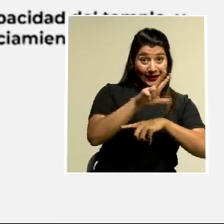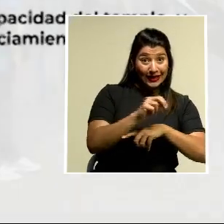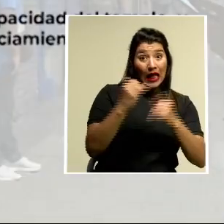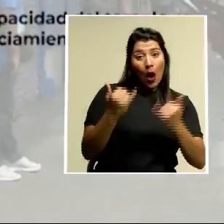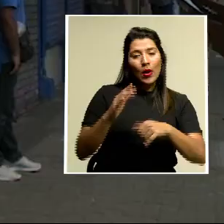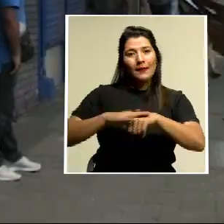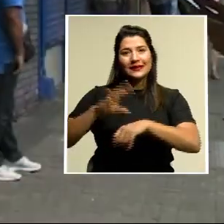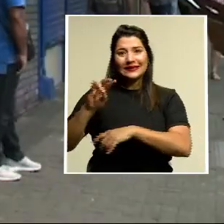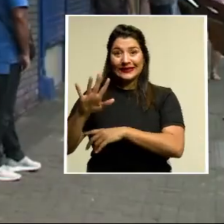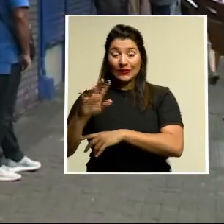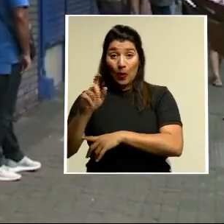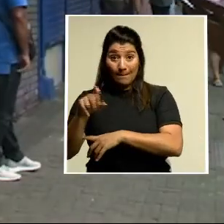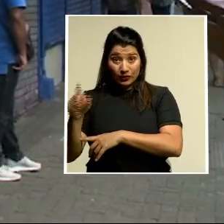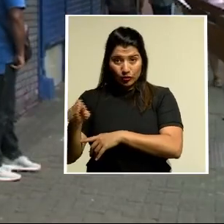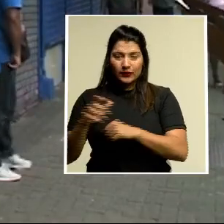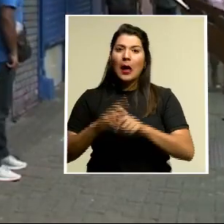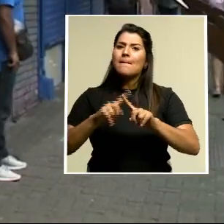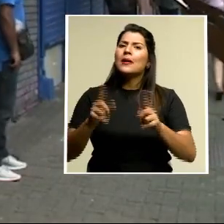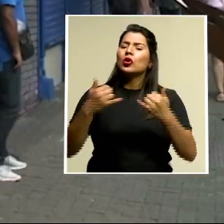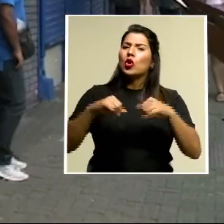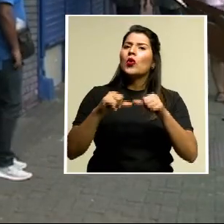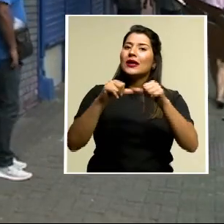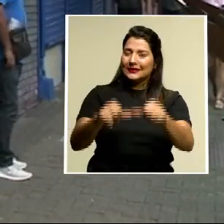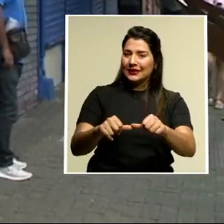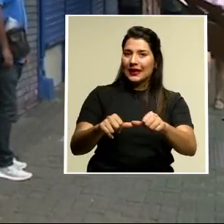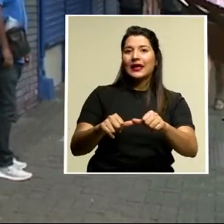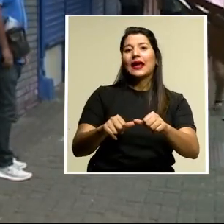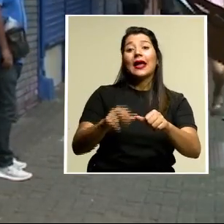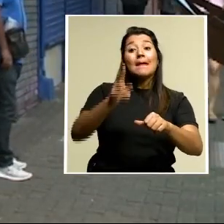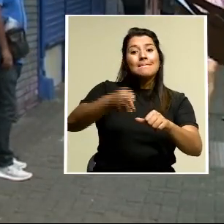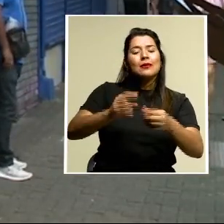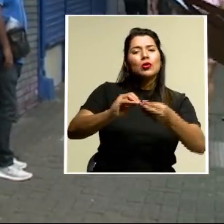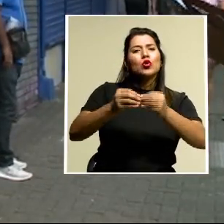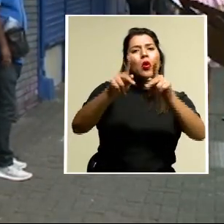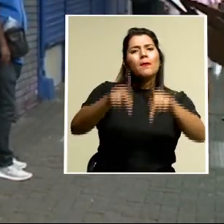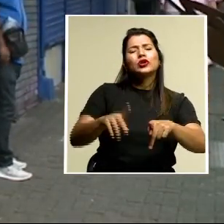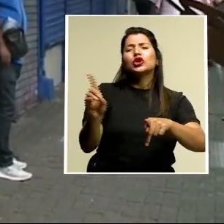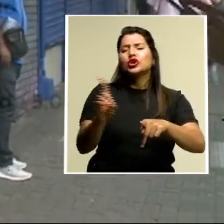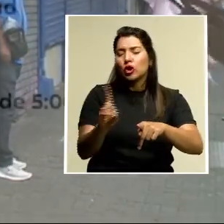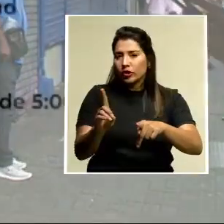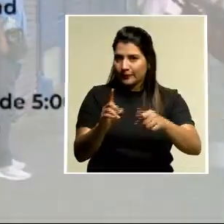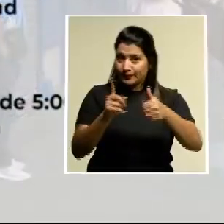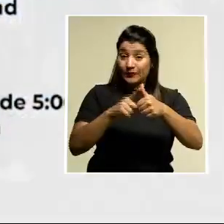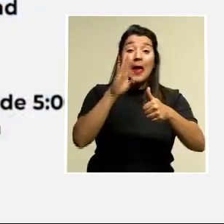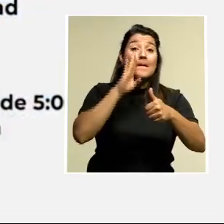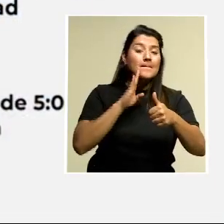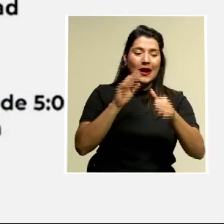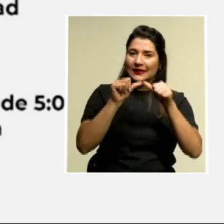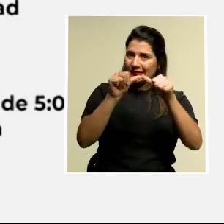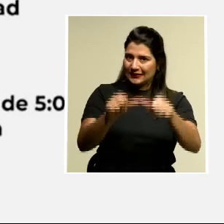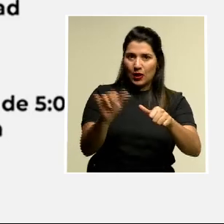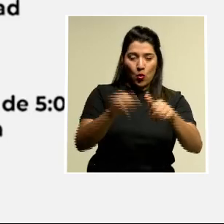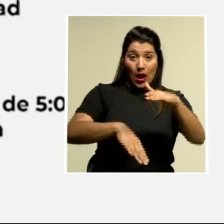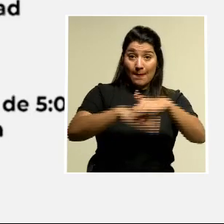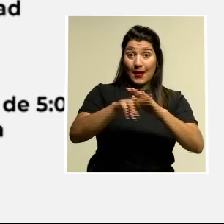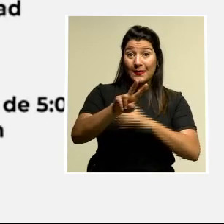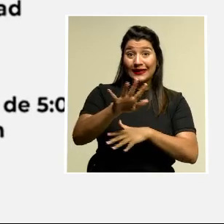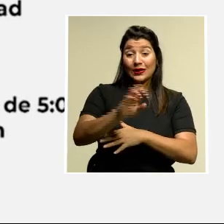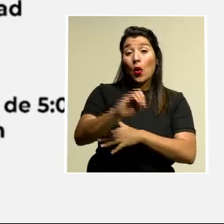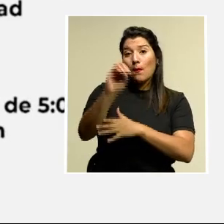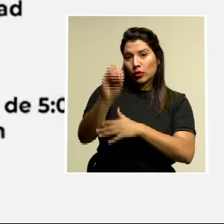75 personas. Sin embargo, se mantendrán los aforos en las siguientes actividades y establecimientos. Los bares se mantienen en 25%